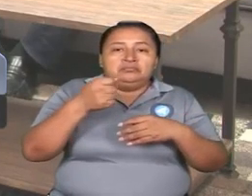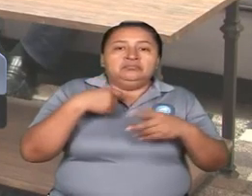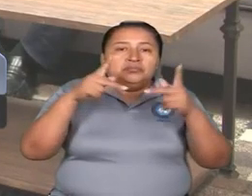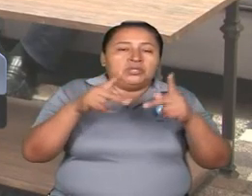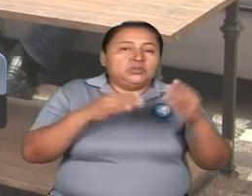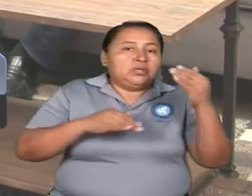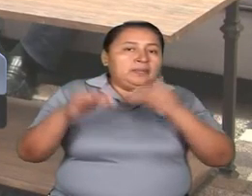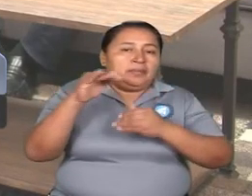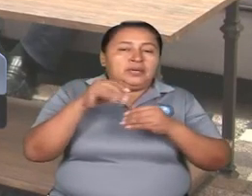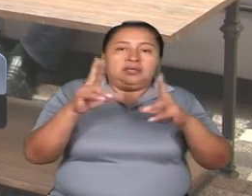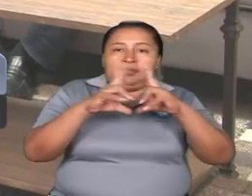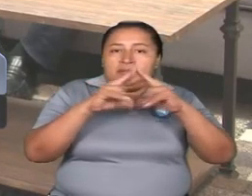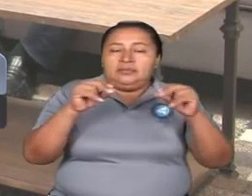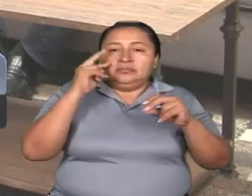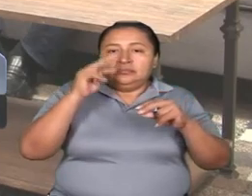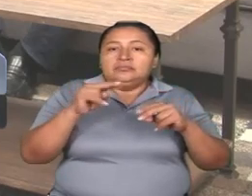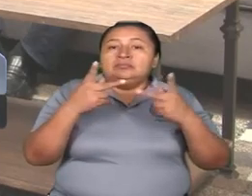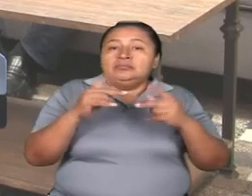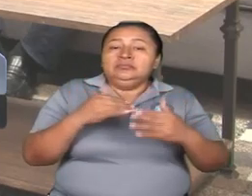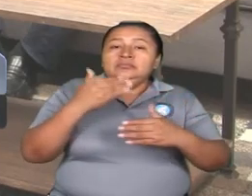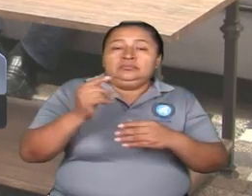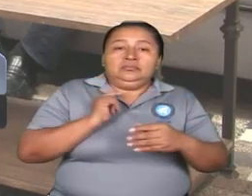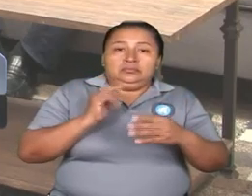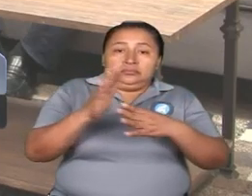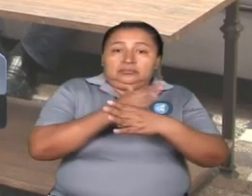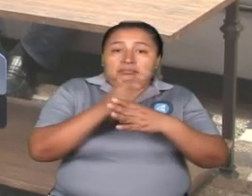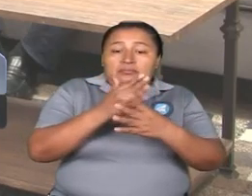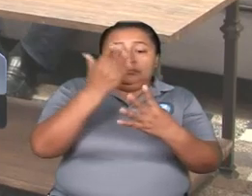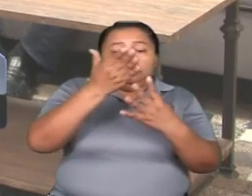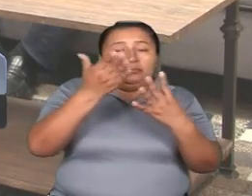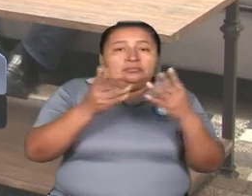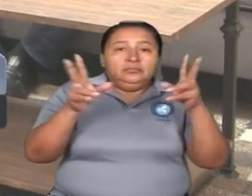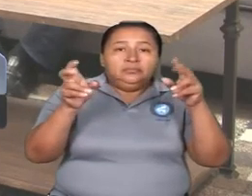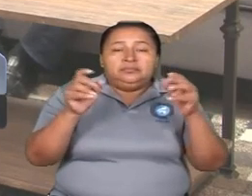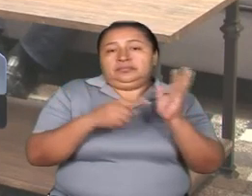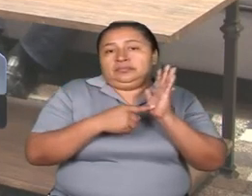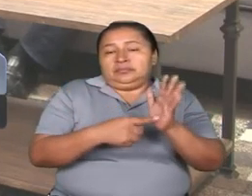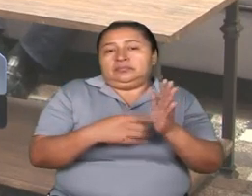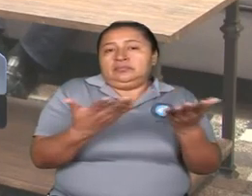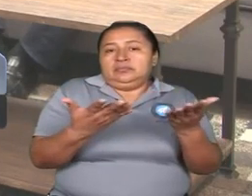televidentes del país y que además abarca distintos tópicos. Por ejemplo,